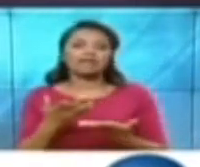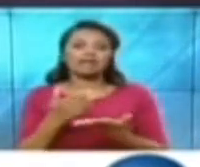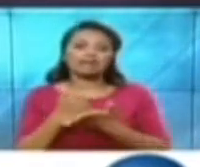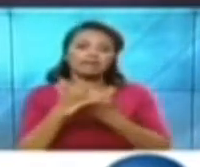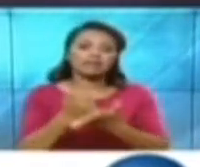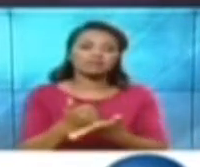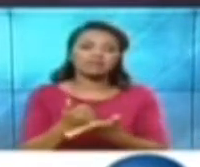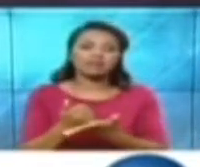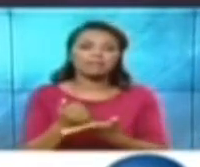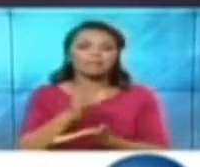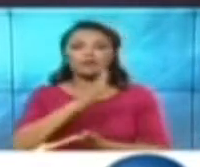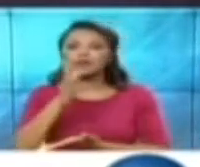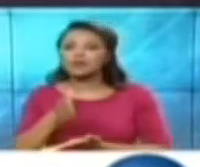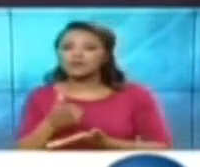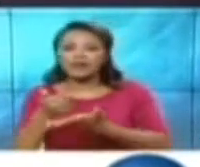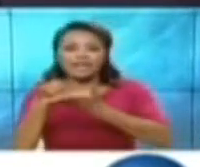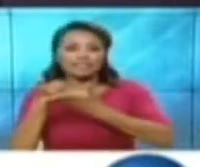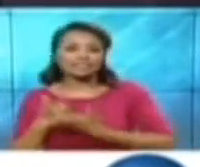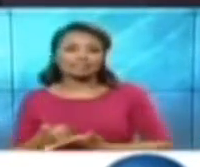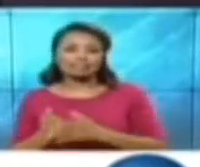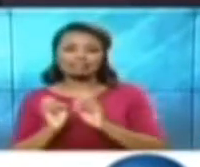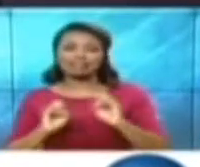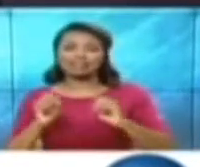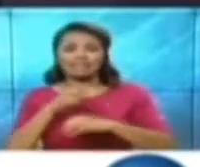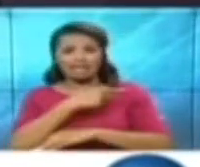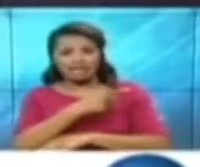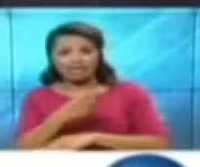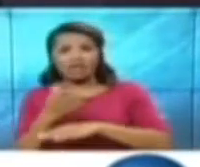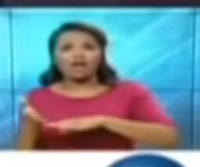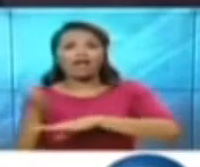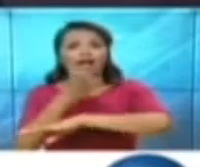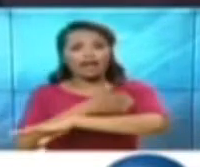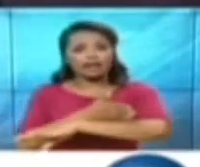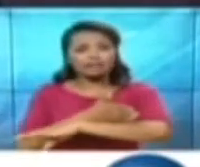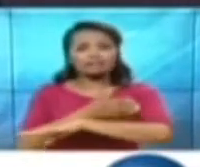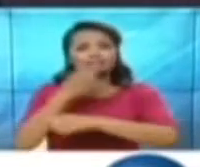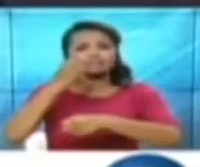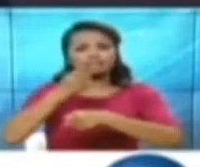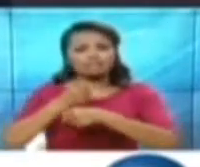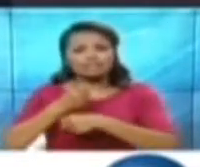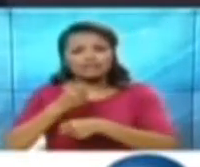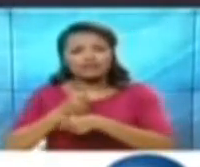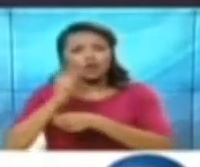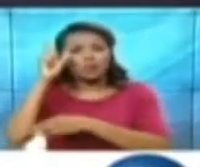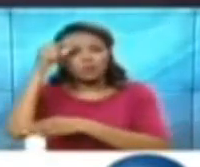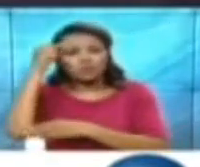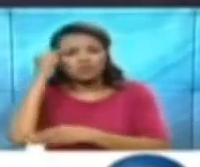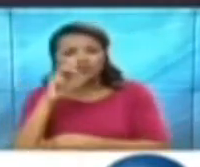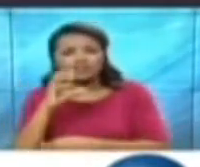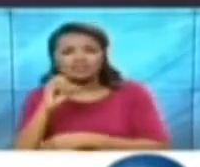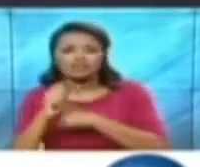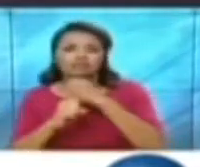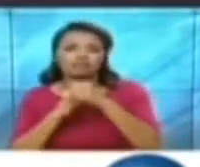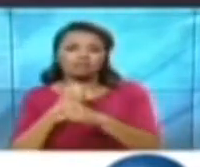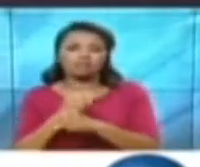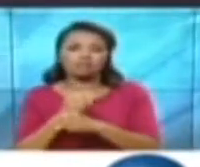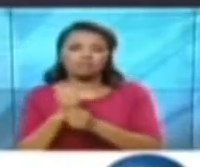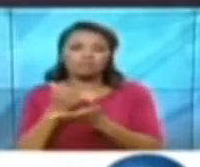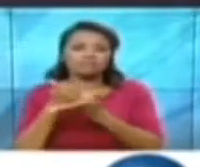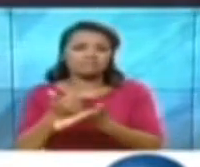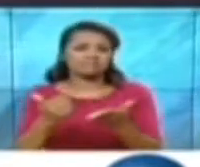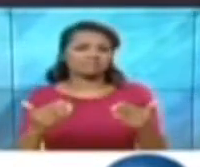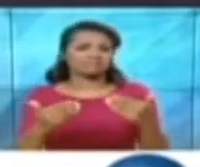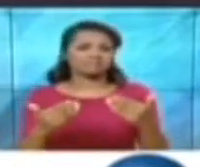cumplieron ellos han sido gobiernos los últimos 30 años y son los protagonistas